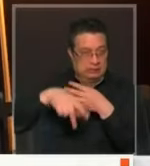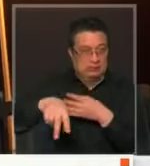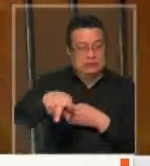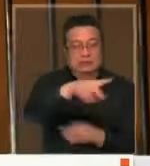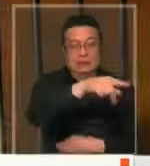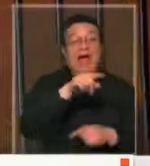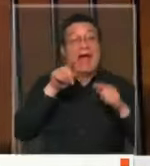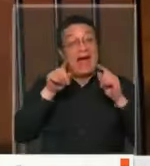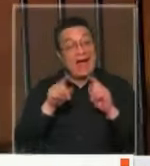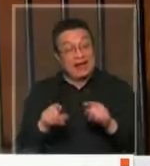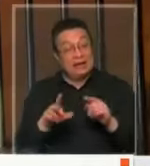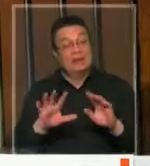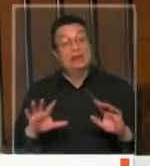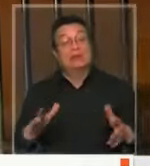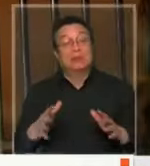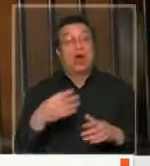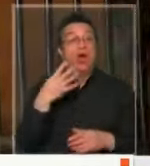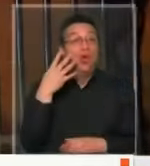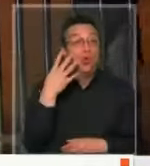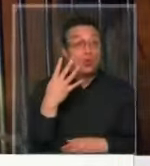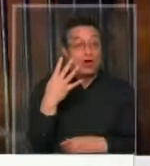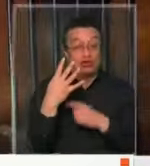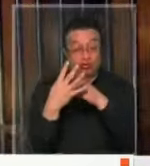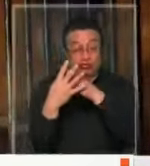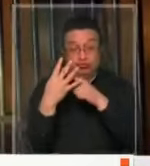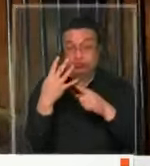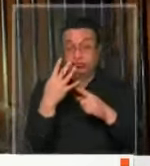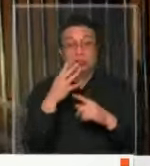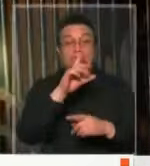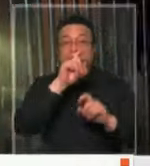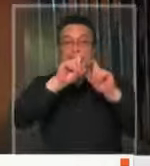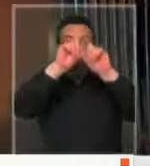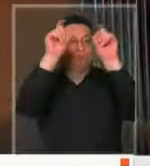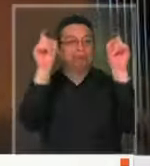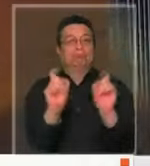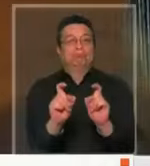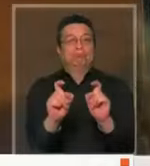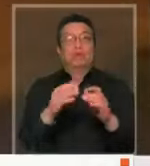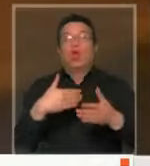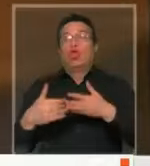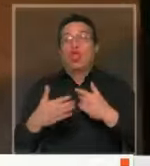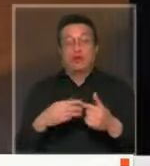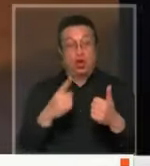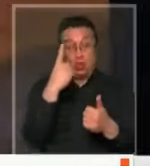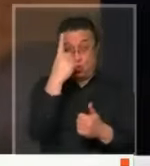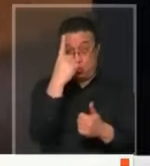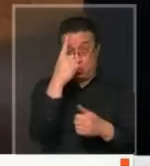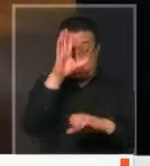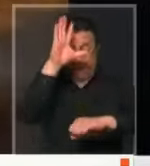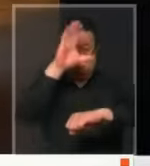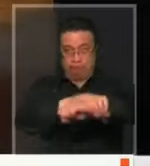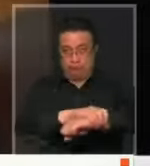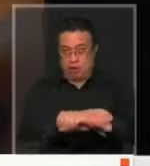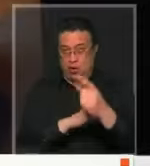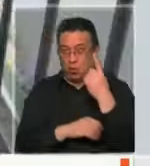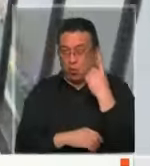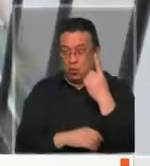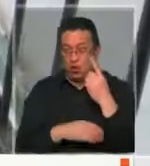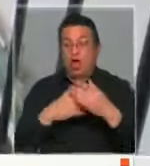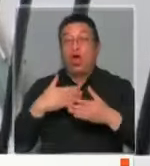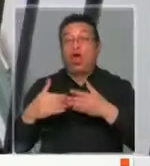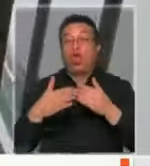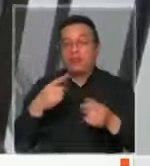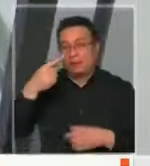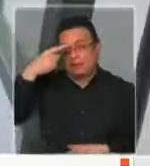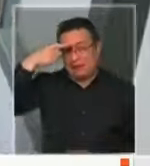desde ahí, al menos de cuatro de ellos, no se sabe absolutamente nada. Solo uno fue capturado por carabineros en la provincia de San